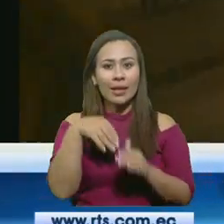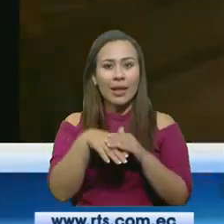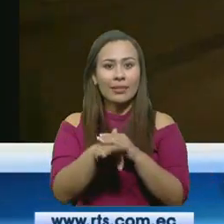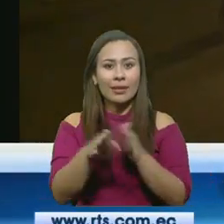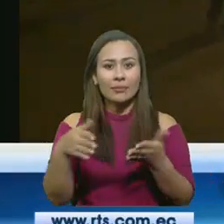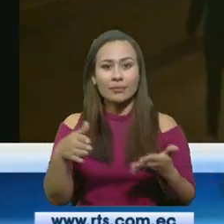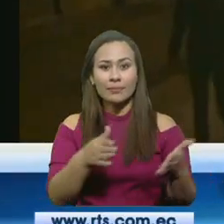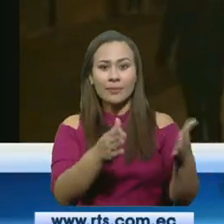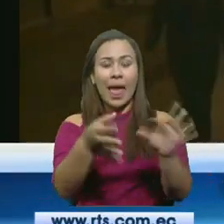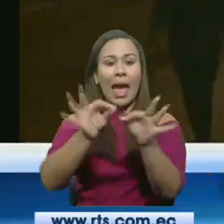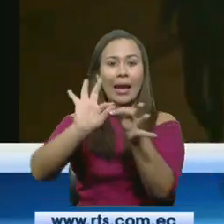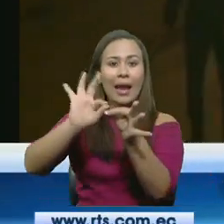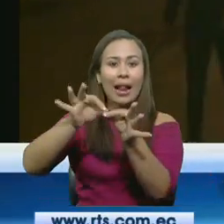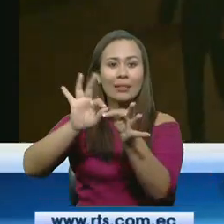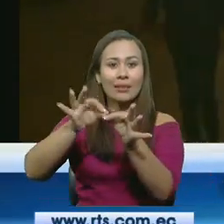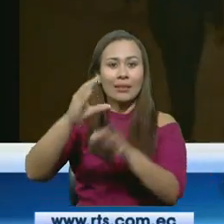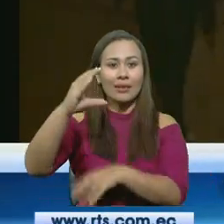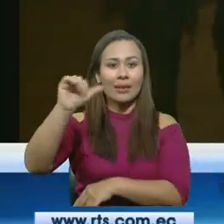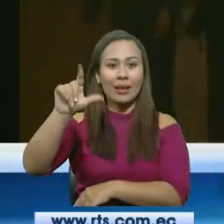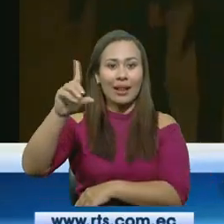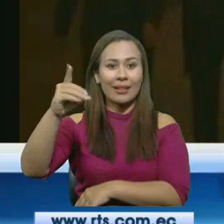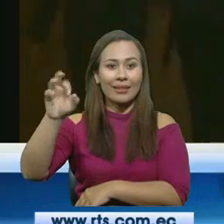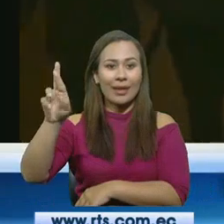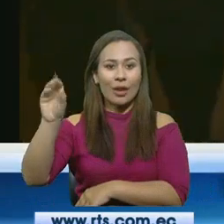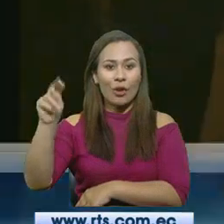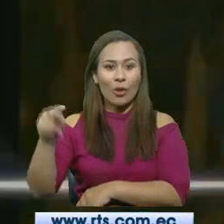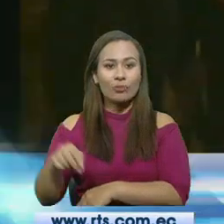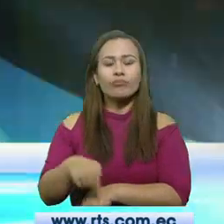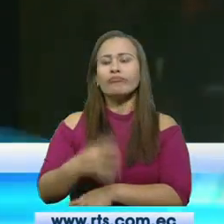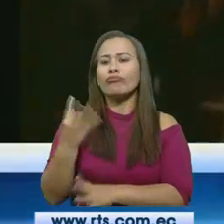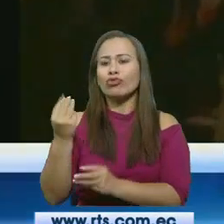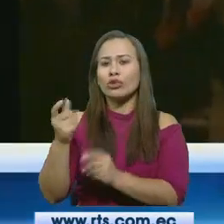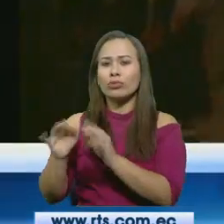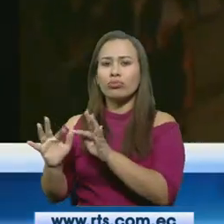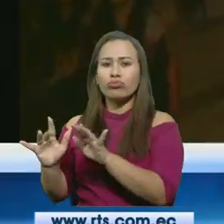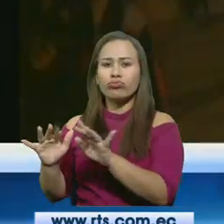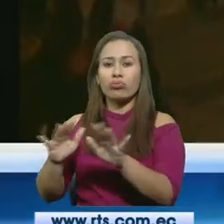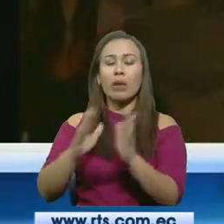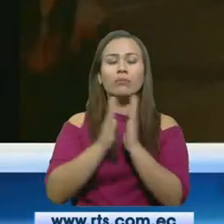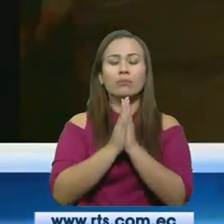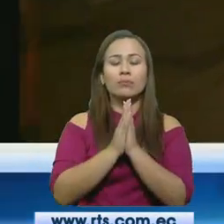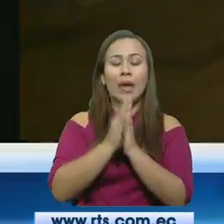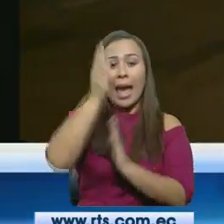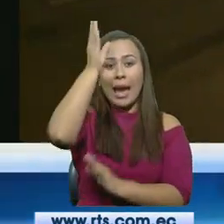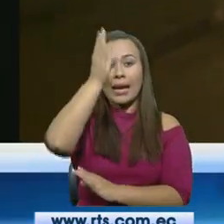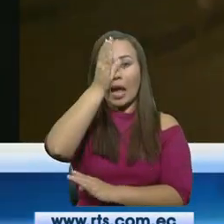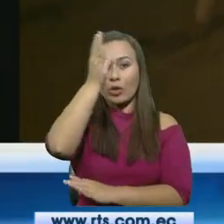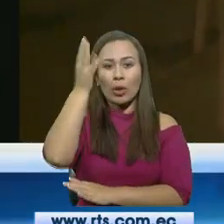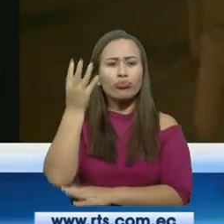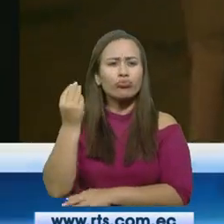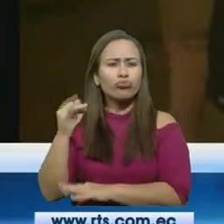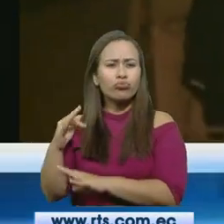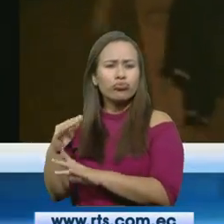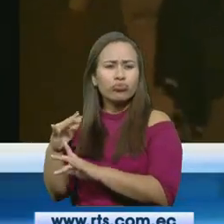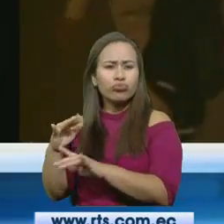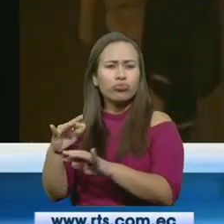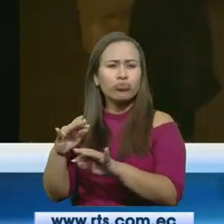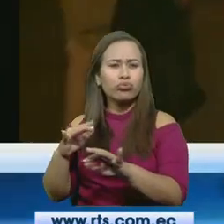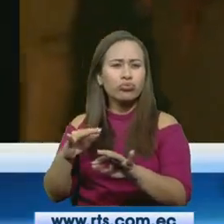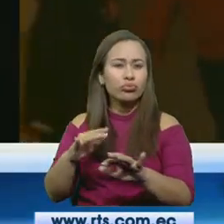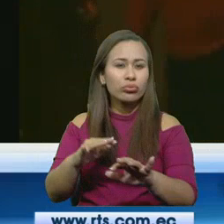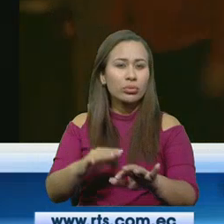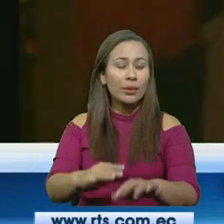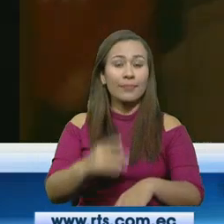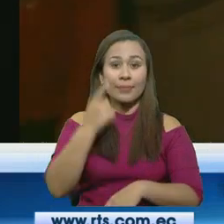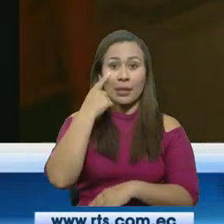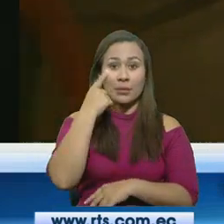Calderón, donde miles de feligreses están ya partiendo a esta tradicional romería al Quinche. Para que nos cuente acerca del operativo que se está llevando